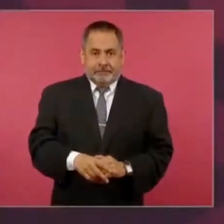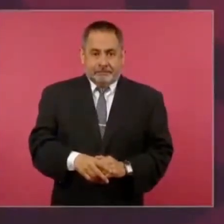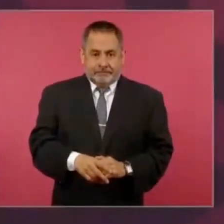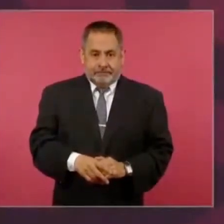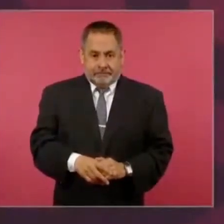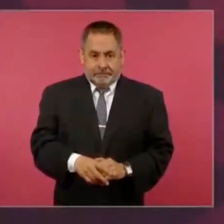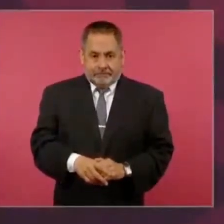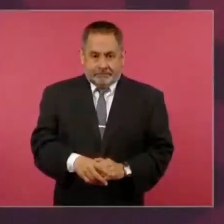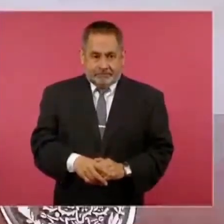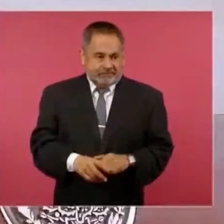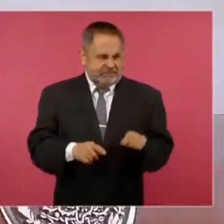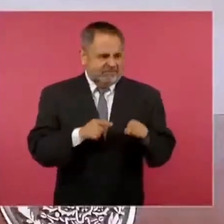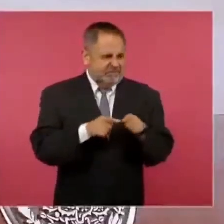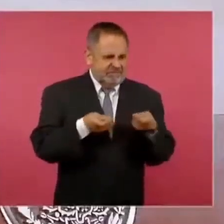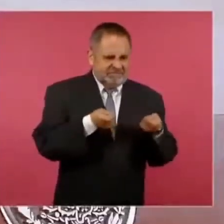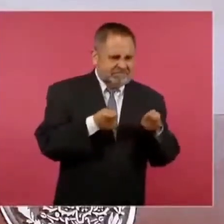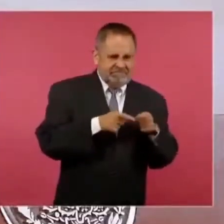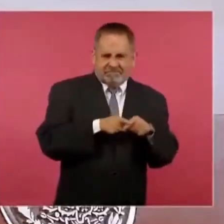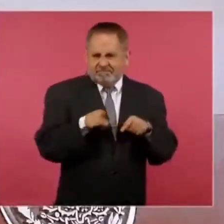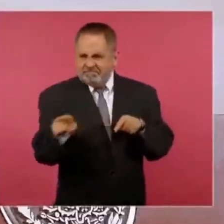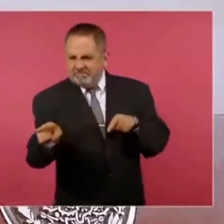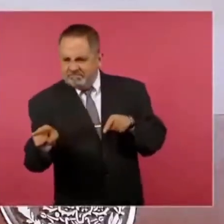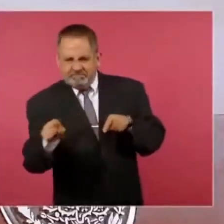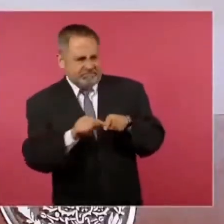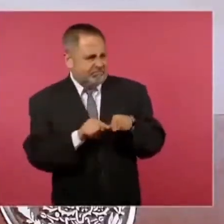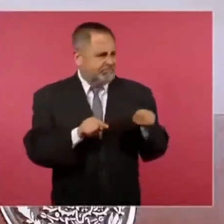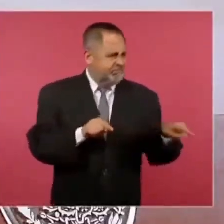Con tentáculos por todos lados.